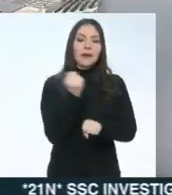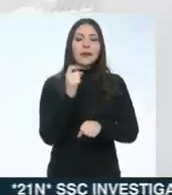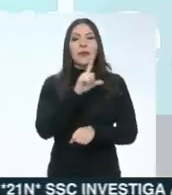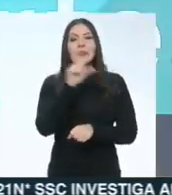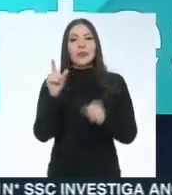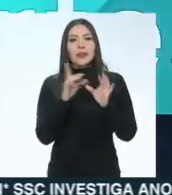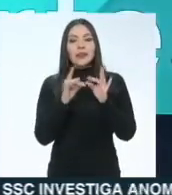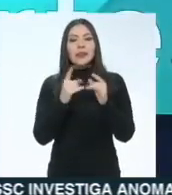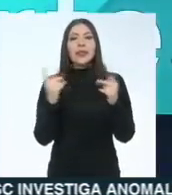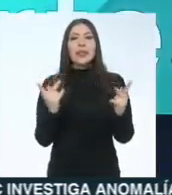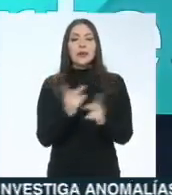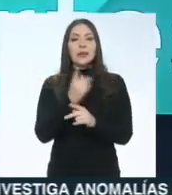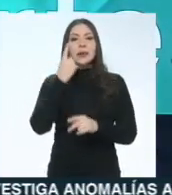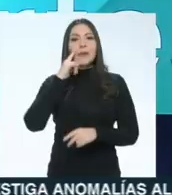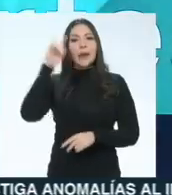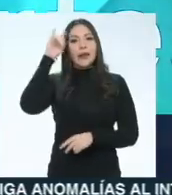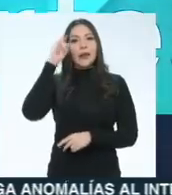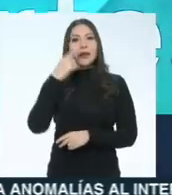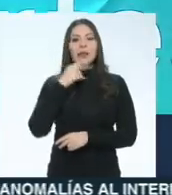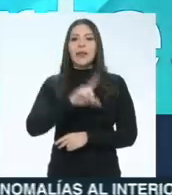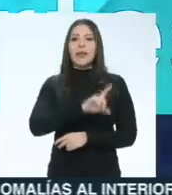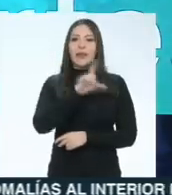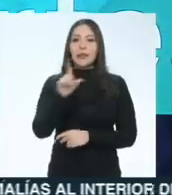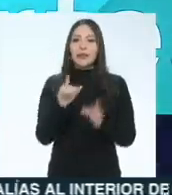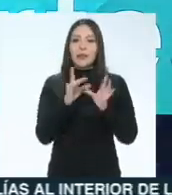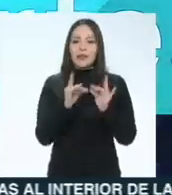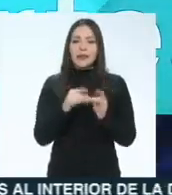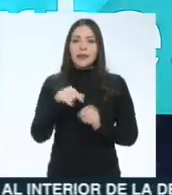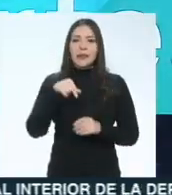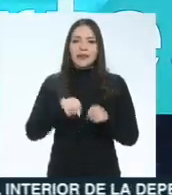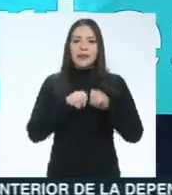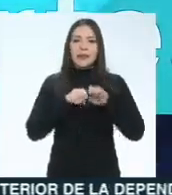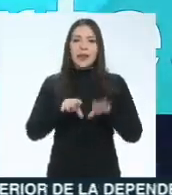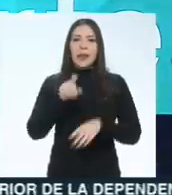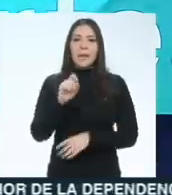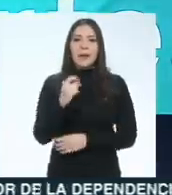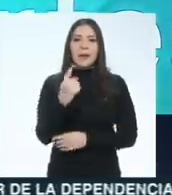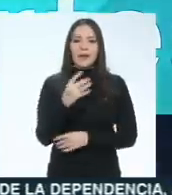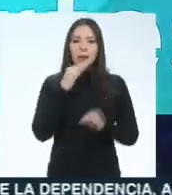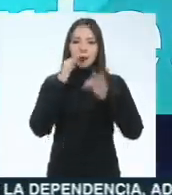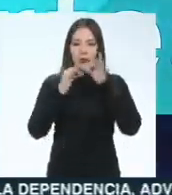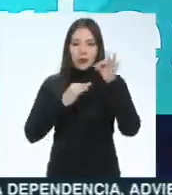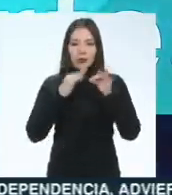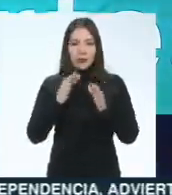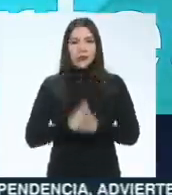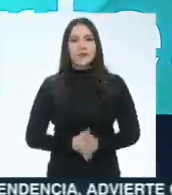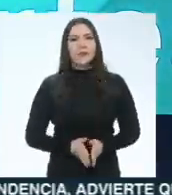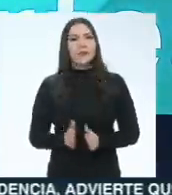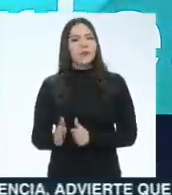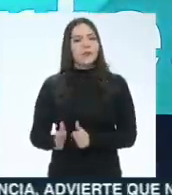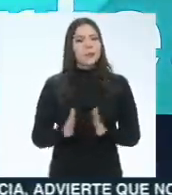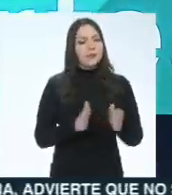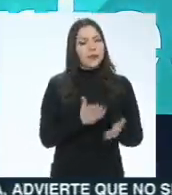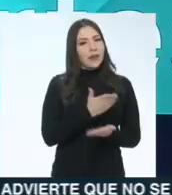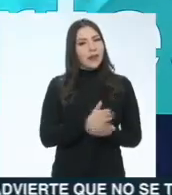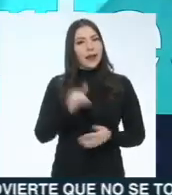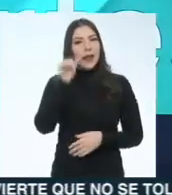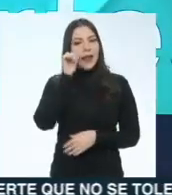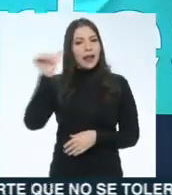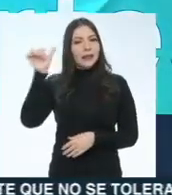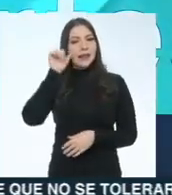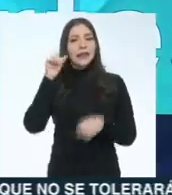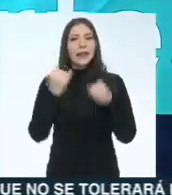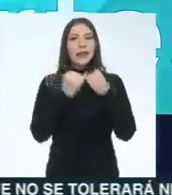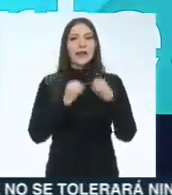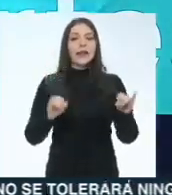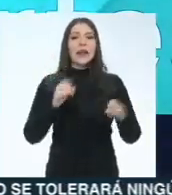con los Diablos Rojos del México, aquí se la tendremos a través de 21 Noticias. Y en otros temas, ayer se llevó a cabo la